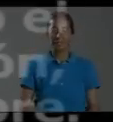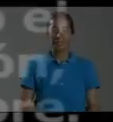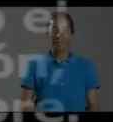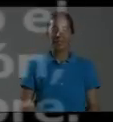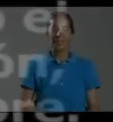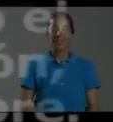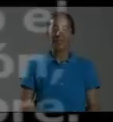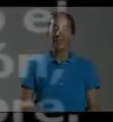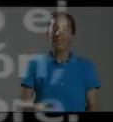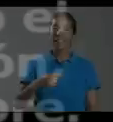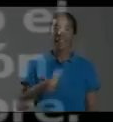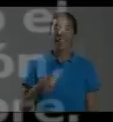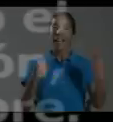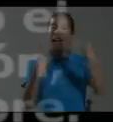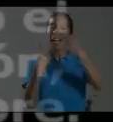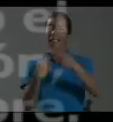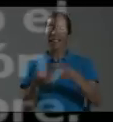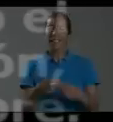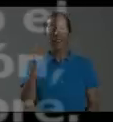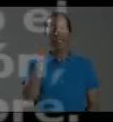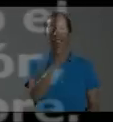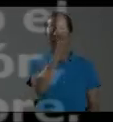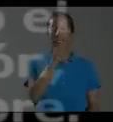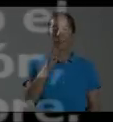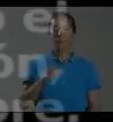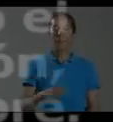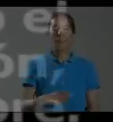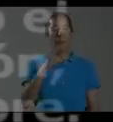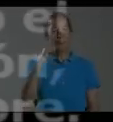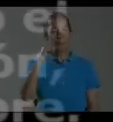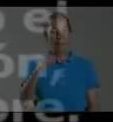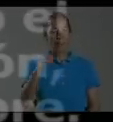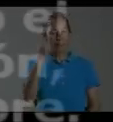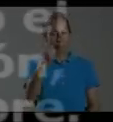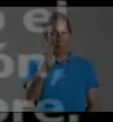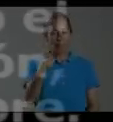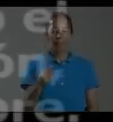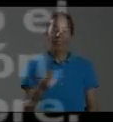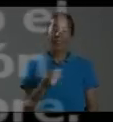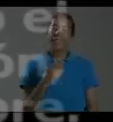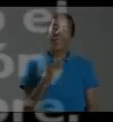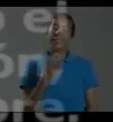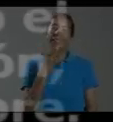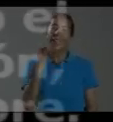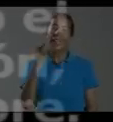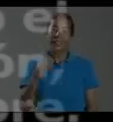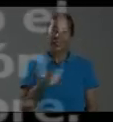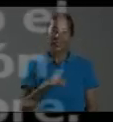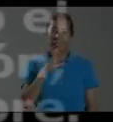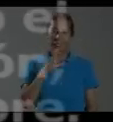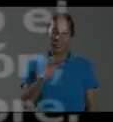Hasta lo cantamos, ¿da? Mirad cuán bueno y delicioso es.